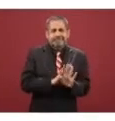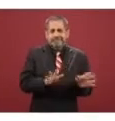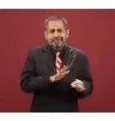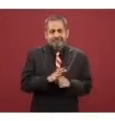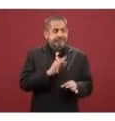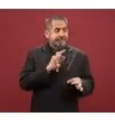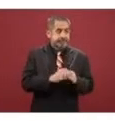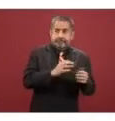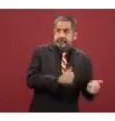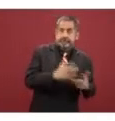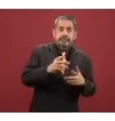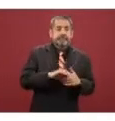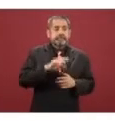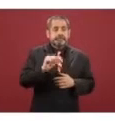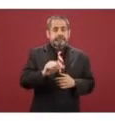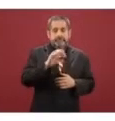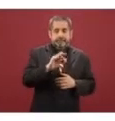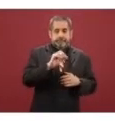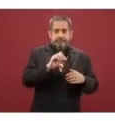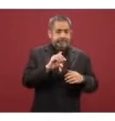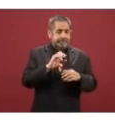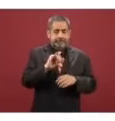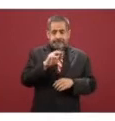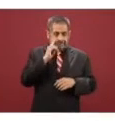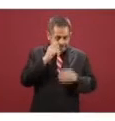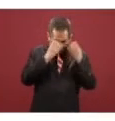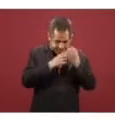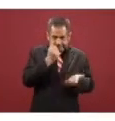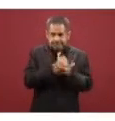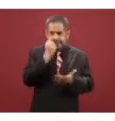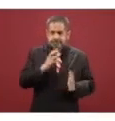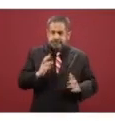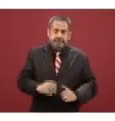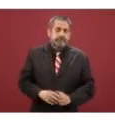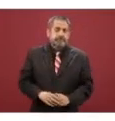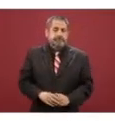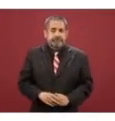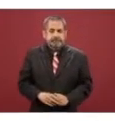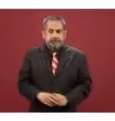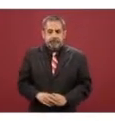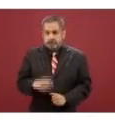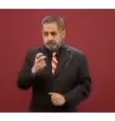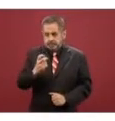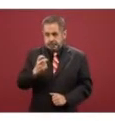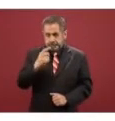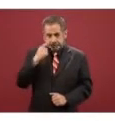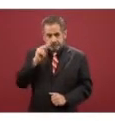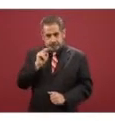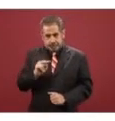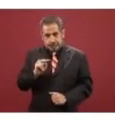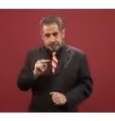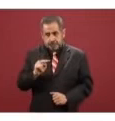Agencia Federal de Aeronáutica Civil para su aprobación correspondiente. De esta manera, aquí pueden ver